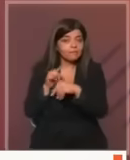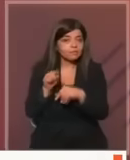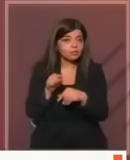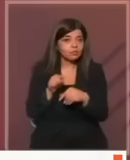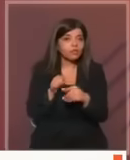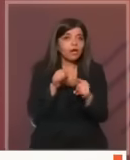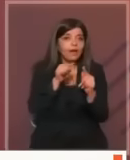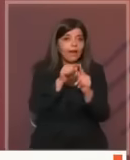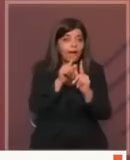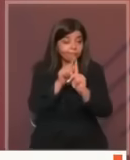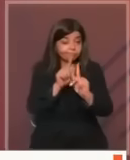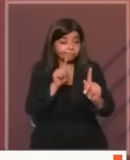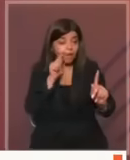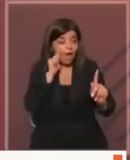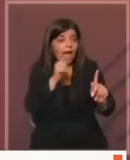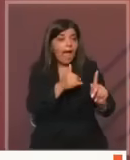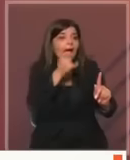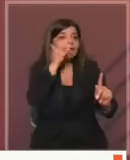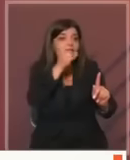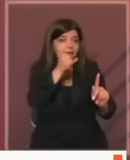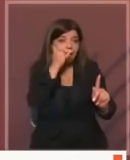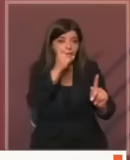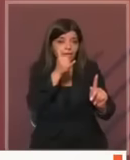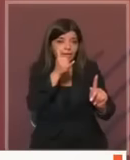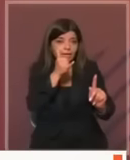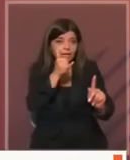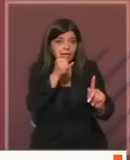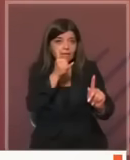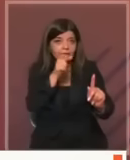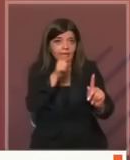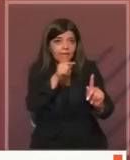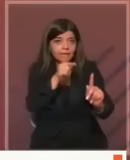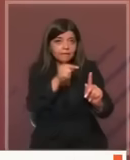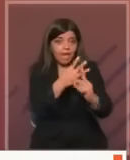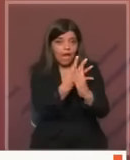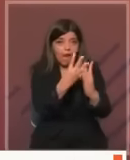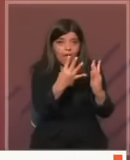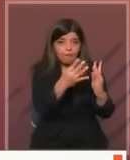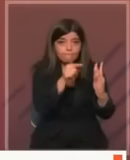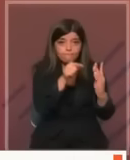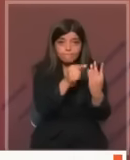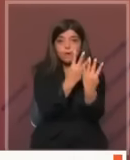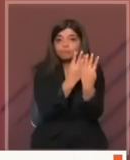las que están allá, esas cámaras que están ahí en el poste, esas.